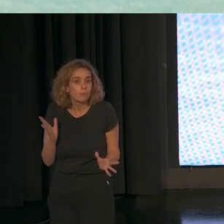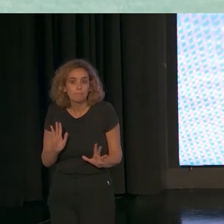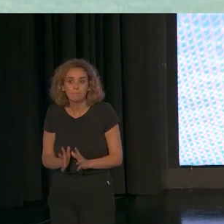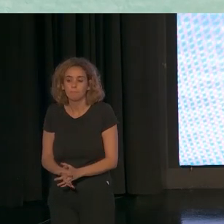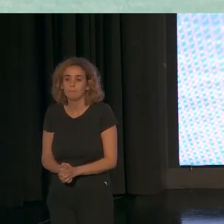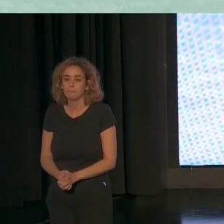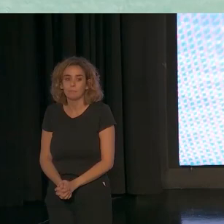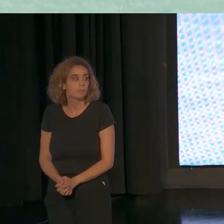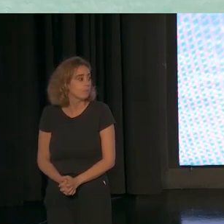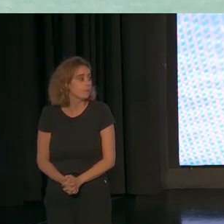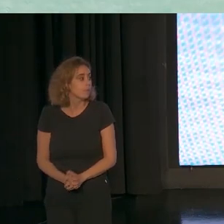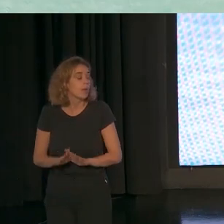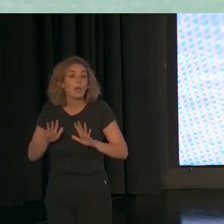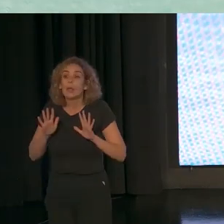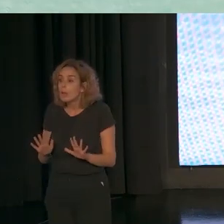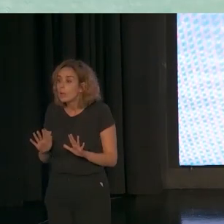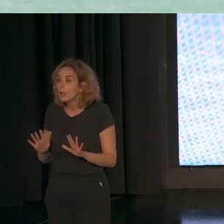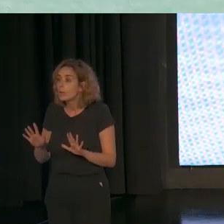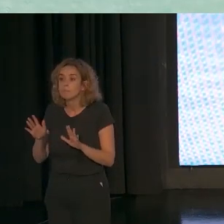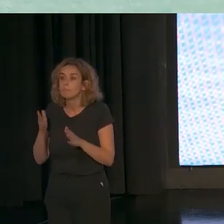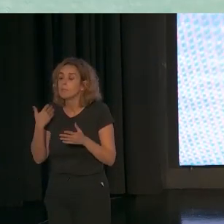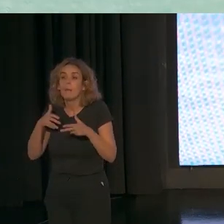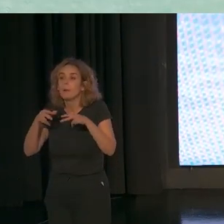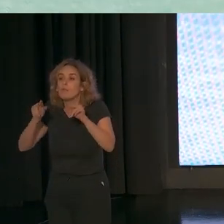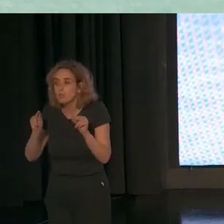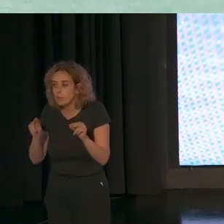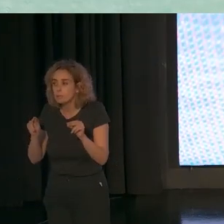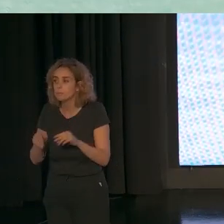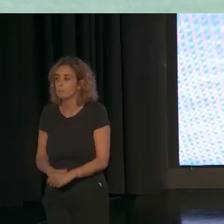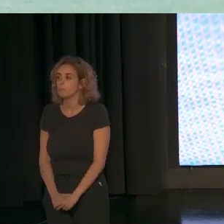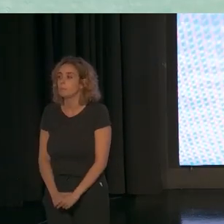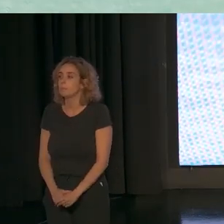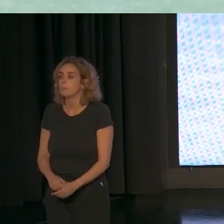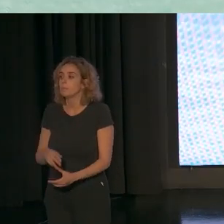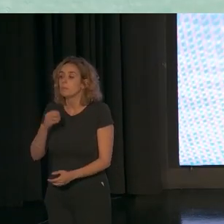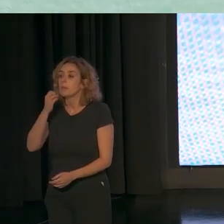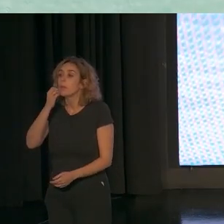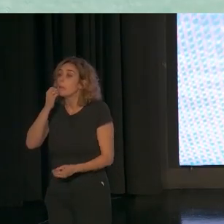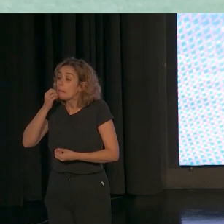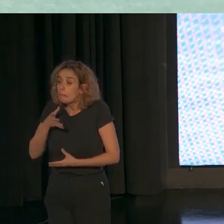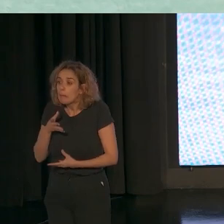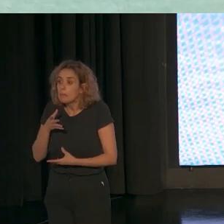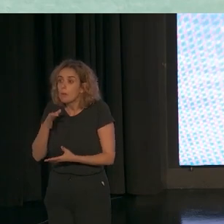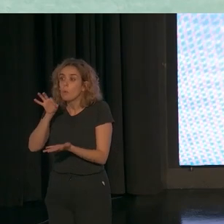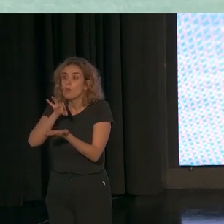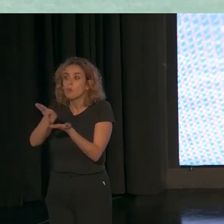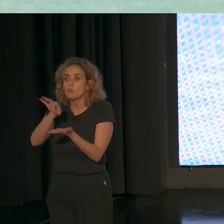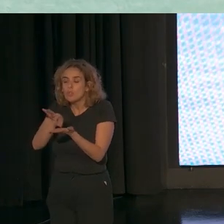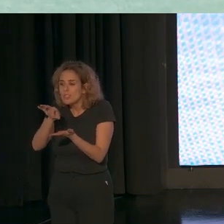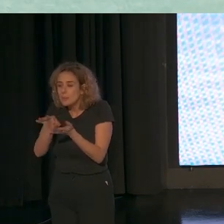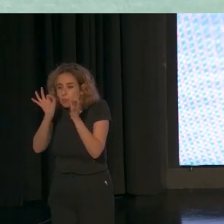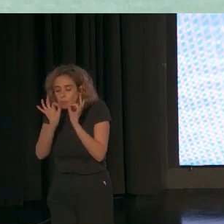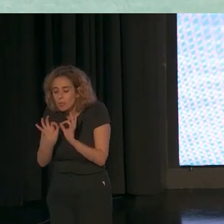eh De todas formas ya para cerrar decir qué bien cuando hay servicios